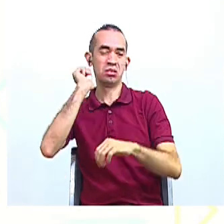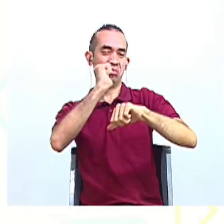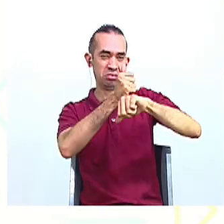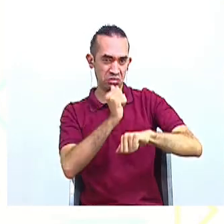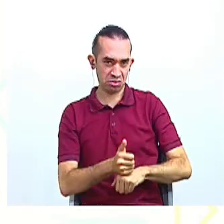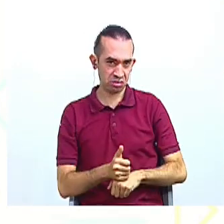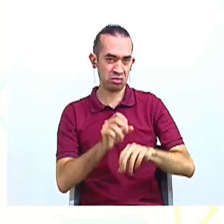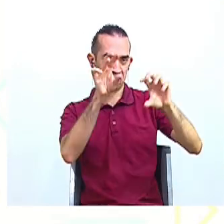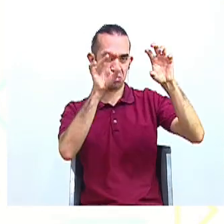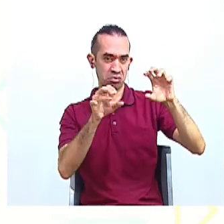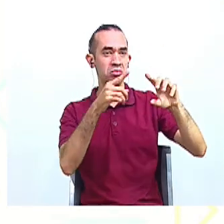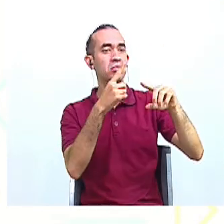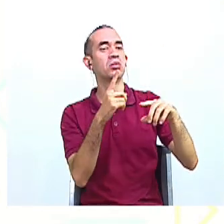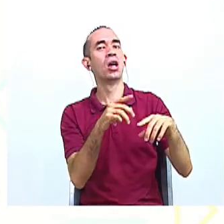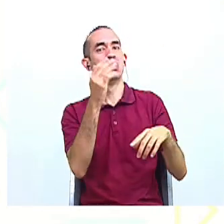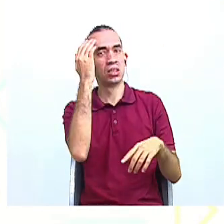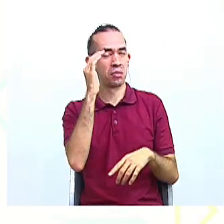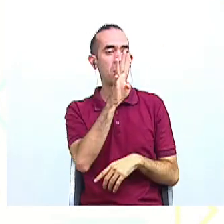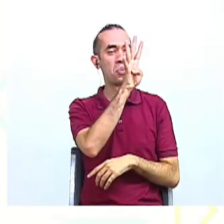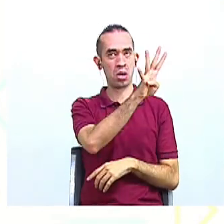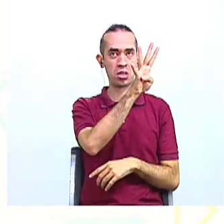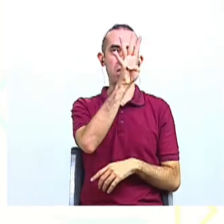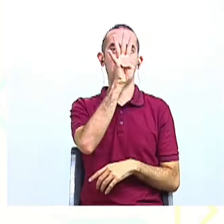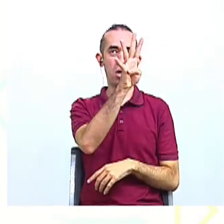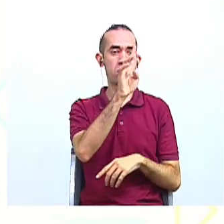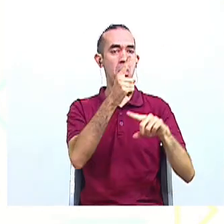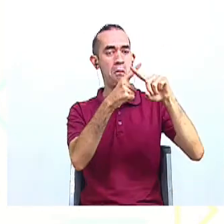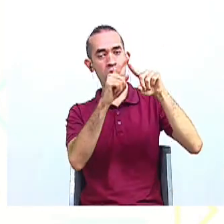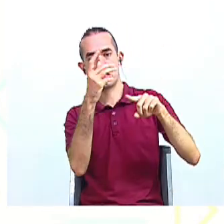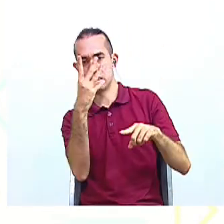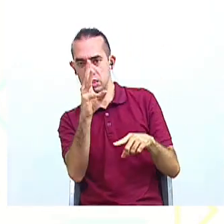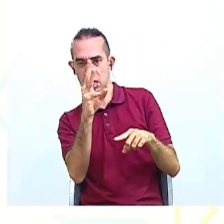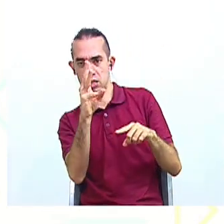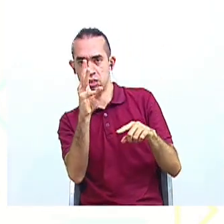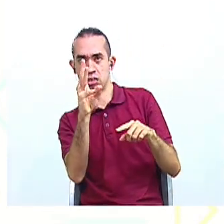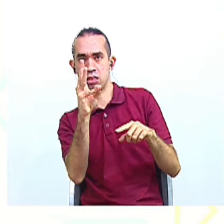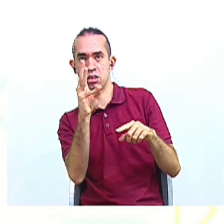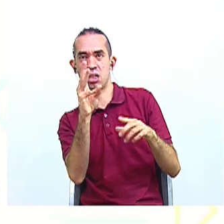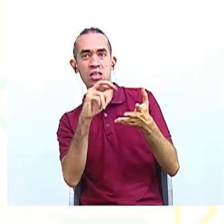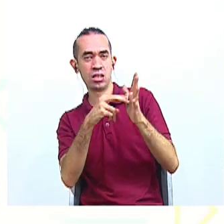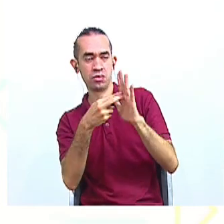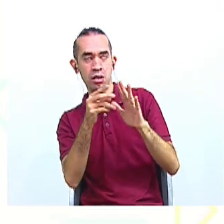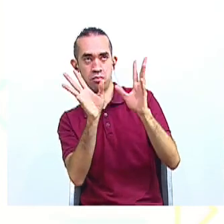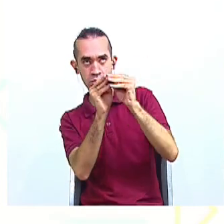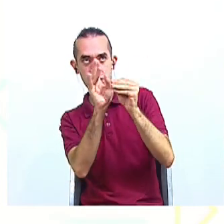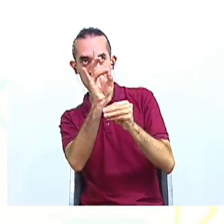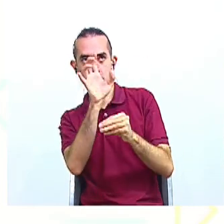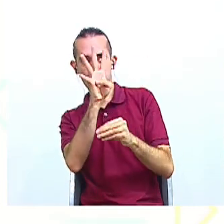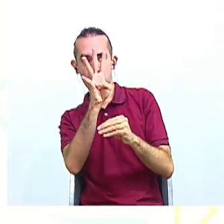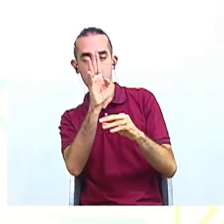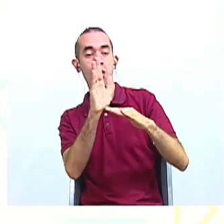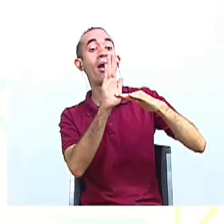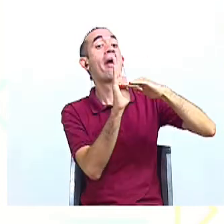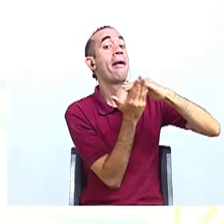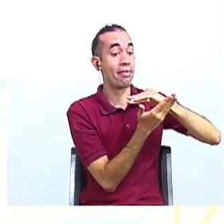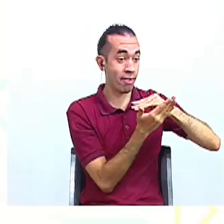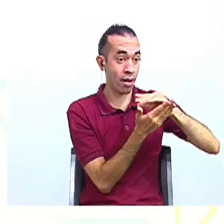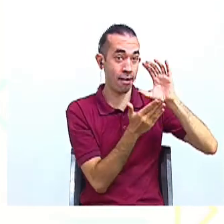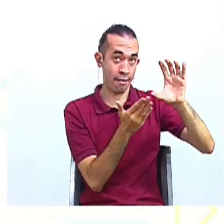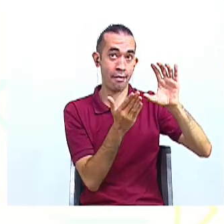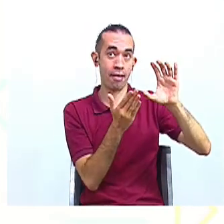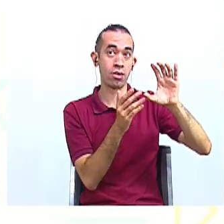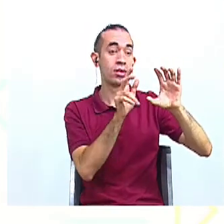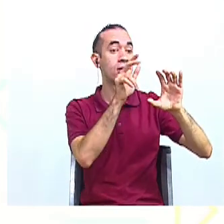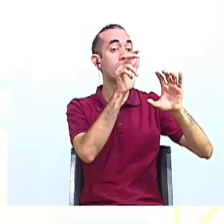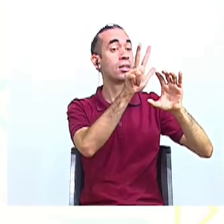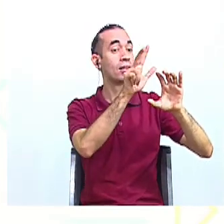3 multiplicando 44 por 16 que corresponde a 704 y lo dividimos